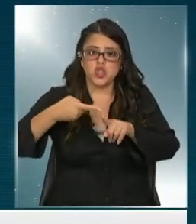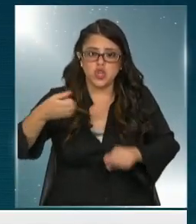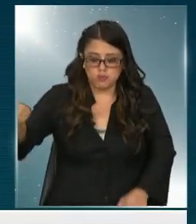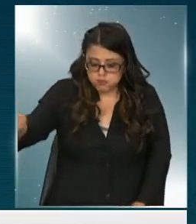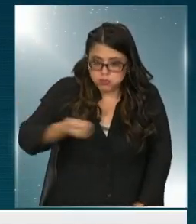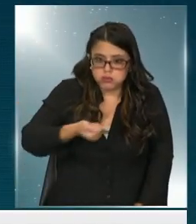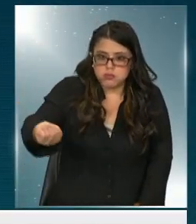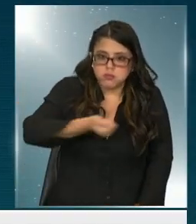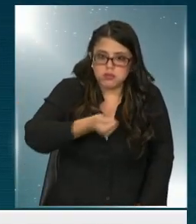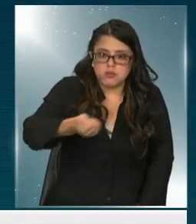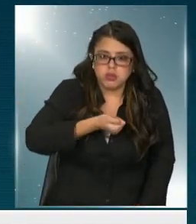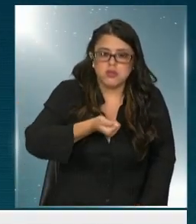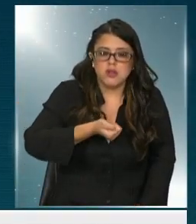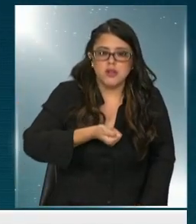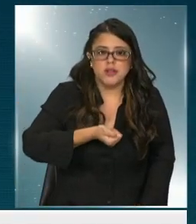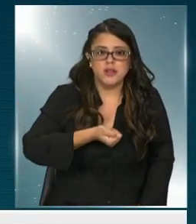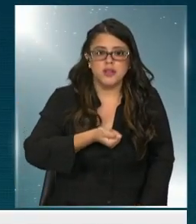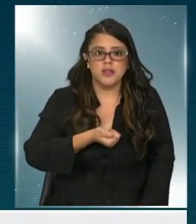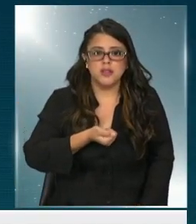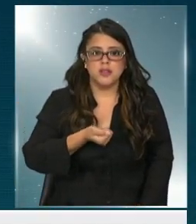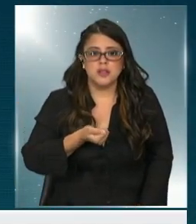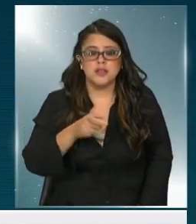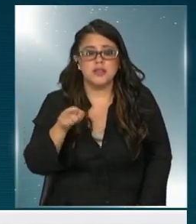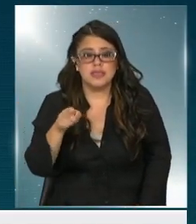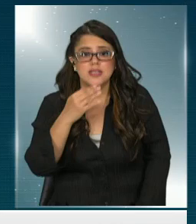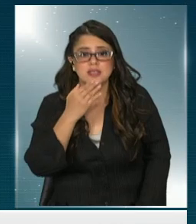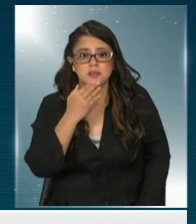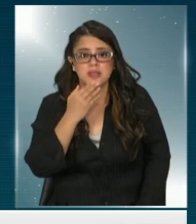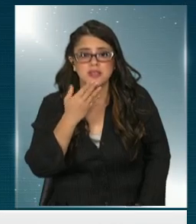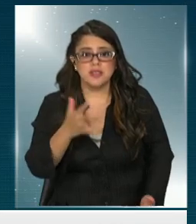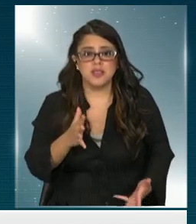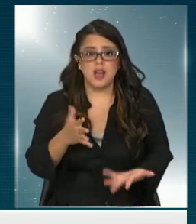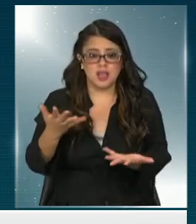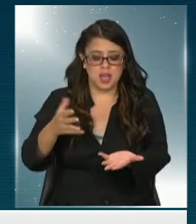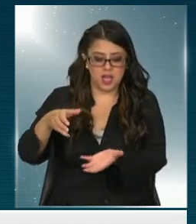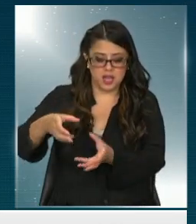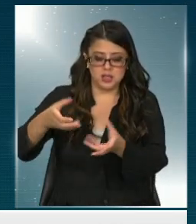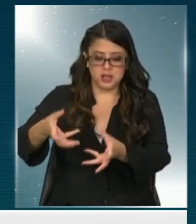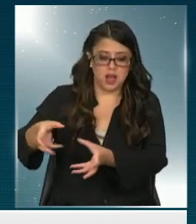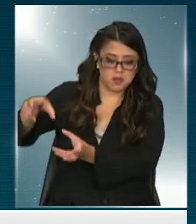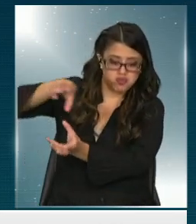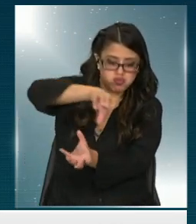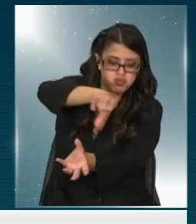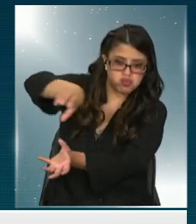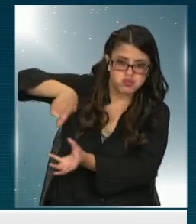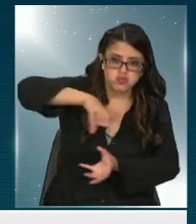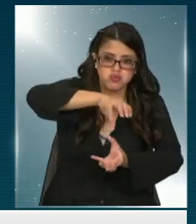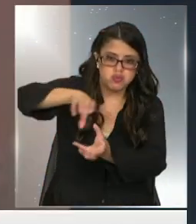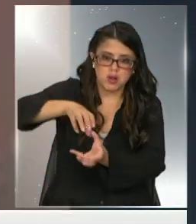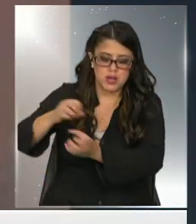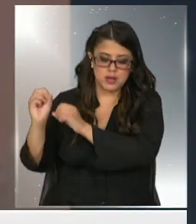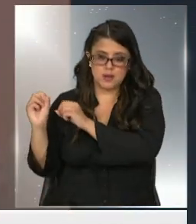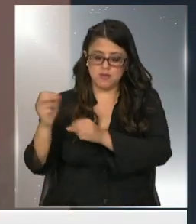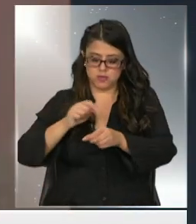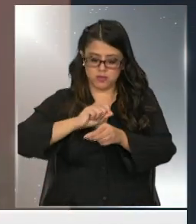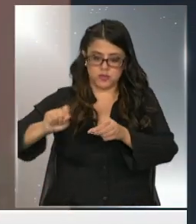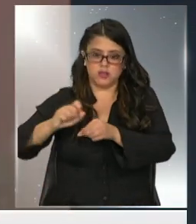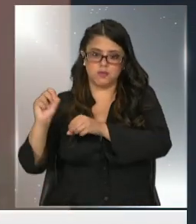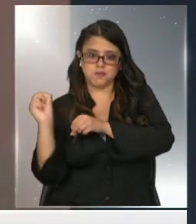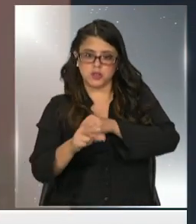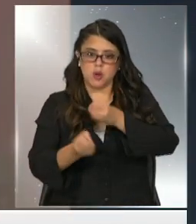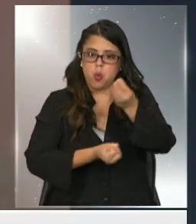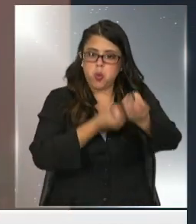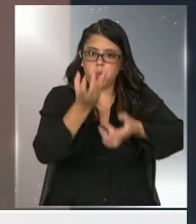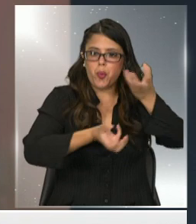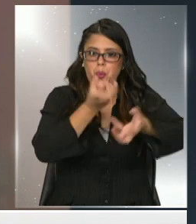puñaladas al mismo tiempo y premunido de un acelerante, iniciándose un incendio que consumió gran parte